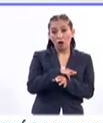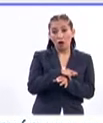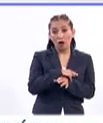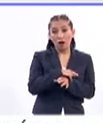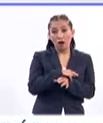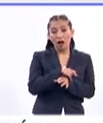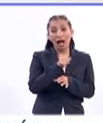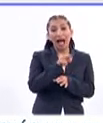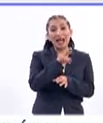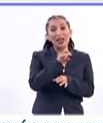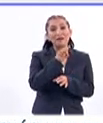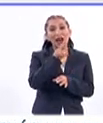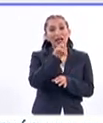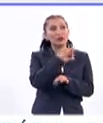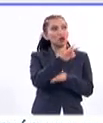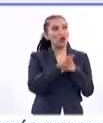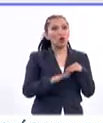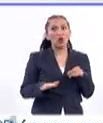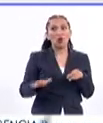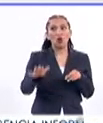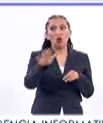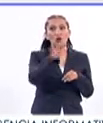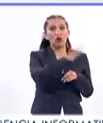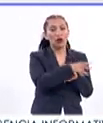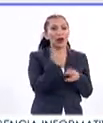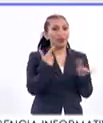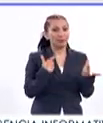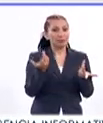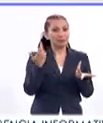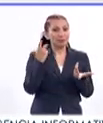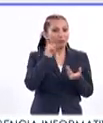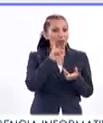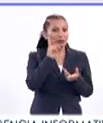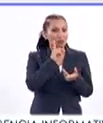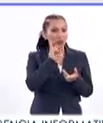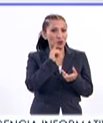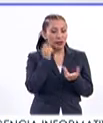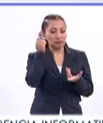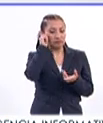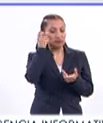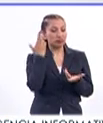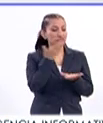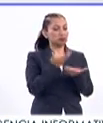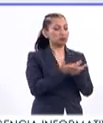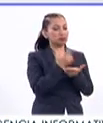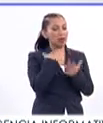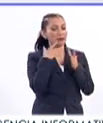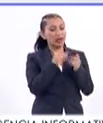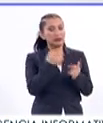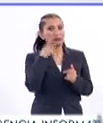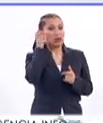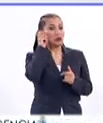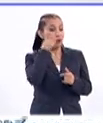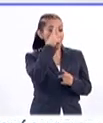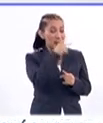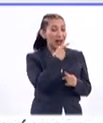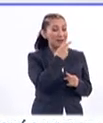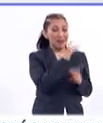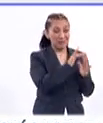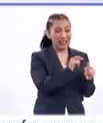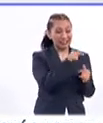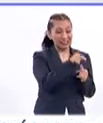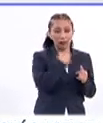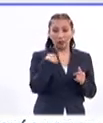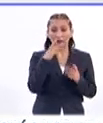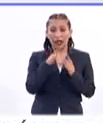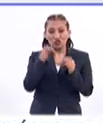Air France, pues entonces todos los aeromosos hablaban francés, entonces fue como que no es lo mismo que escuchar a un mexicano hablar